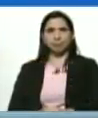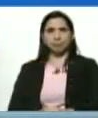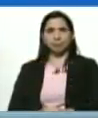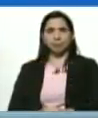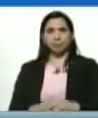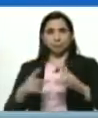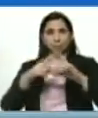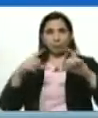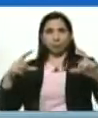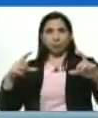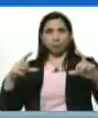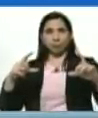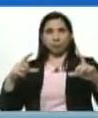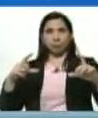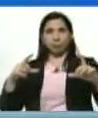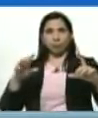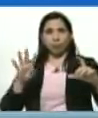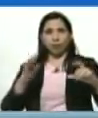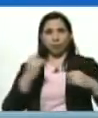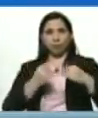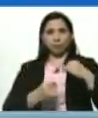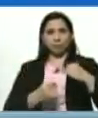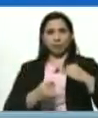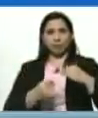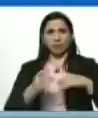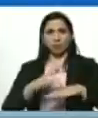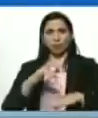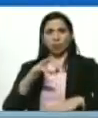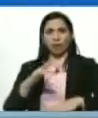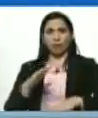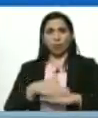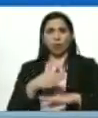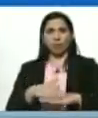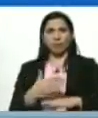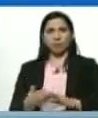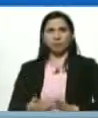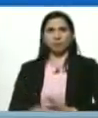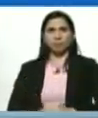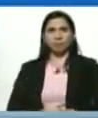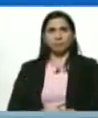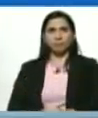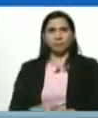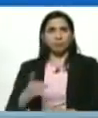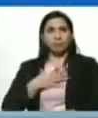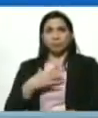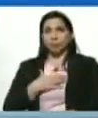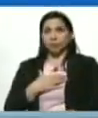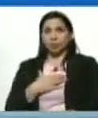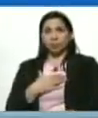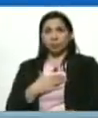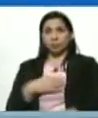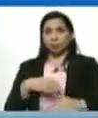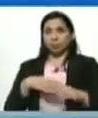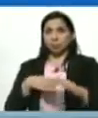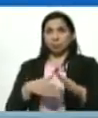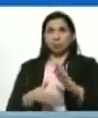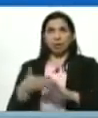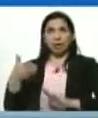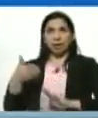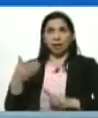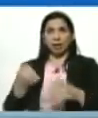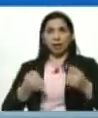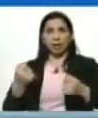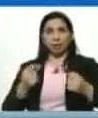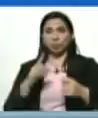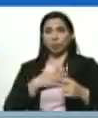placa en 4 me tocaba los jueves no podía sacar el carro de la piñata no se